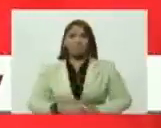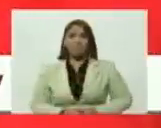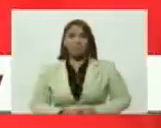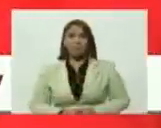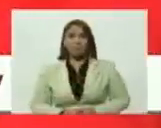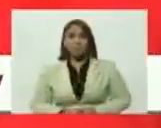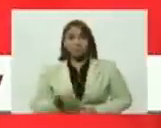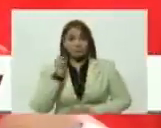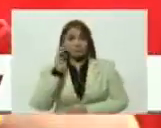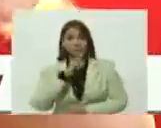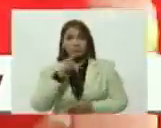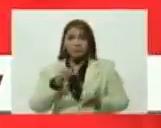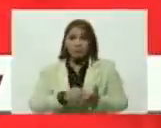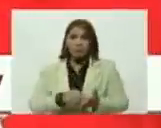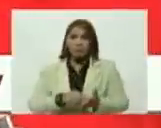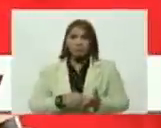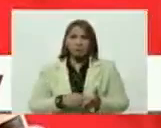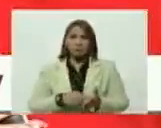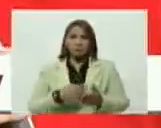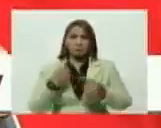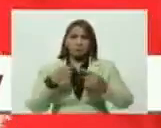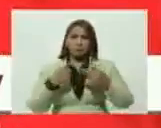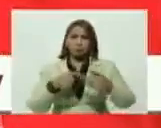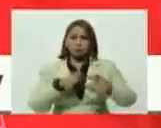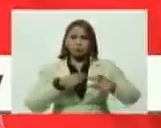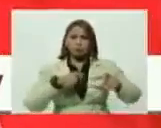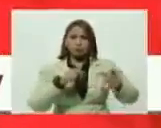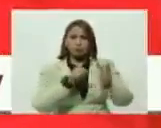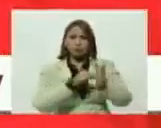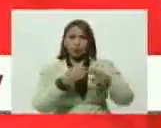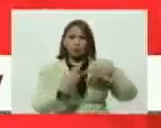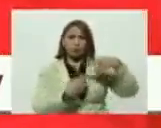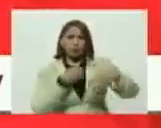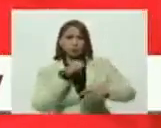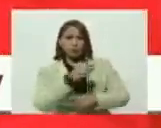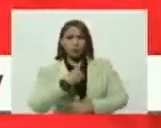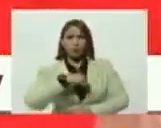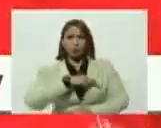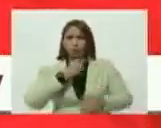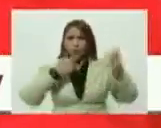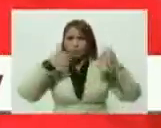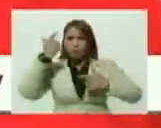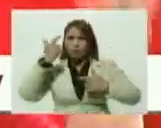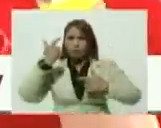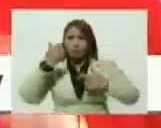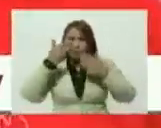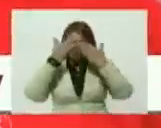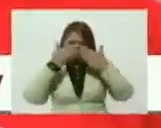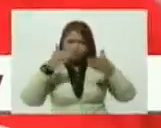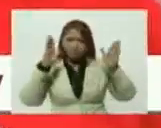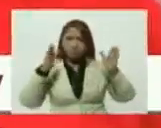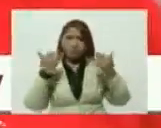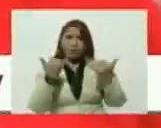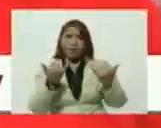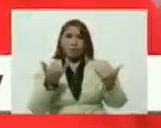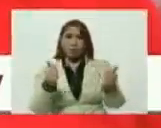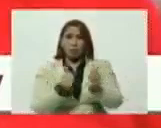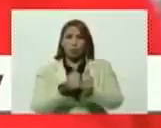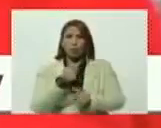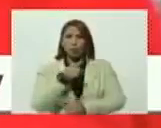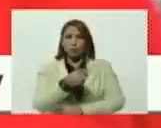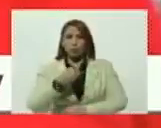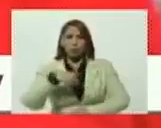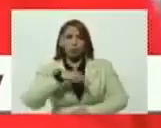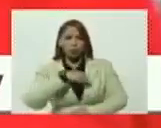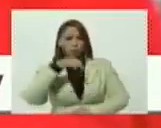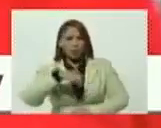la Asamblea Nacional y desde todos los espacios donde la revolución y nuestro comandante nos visibilizó y ahora con usted. Hoy